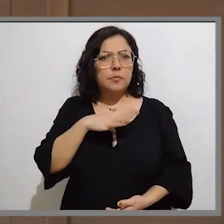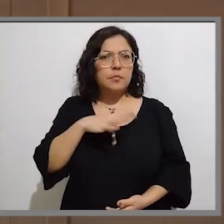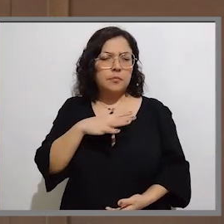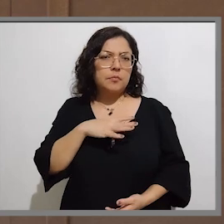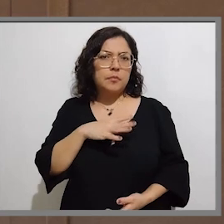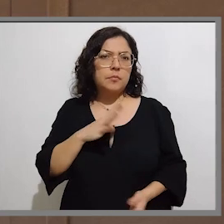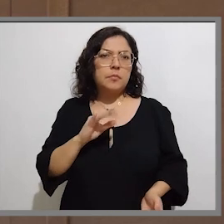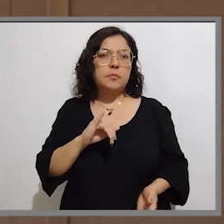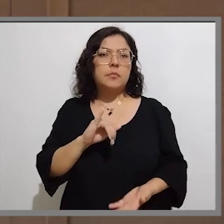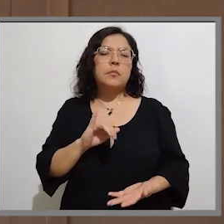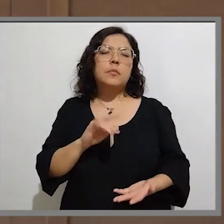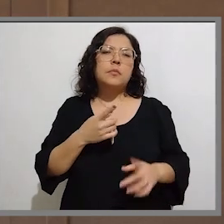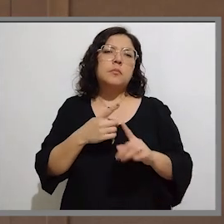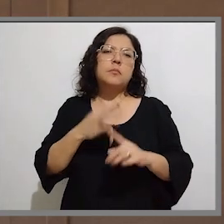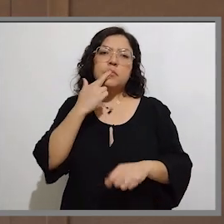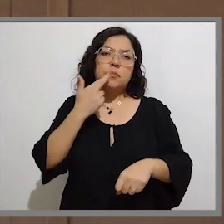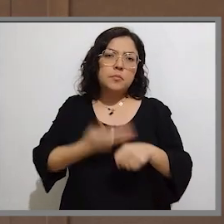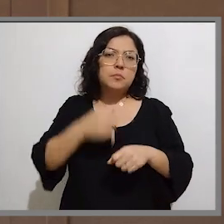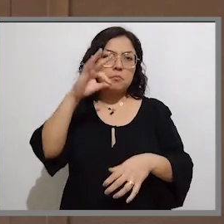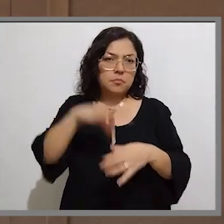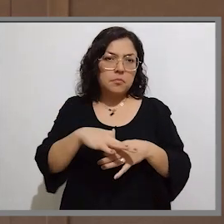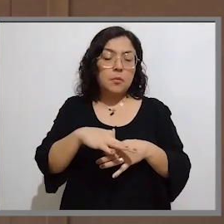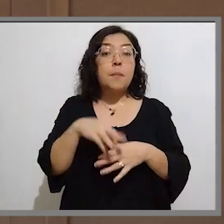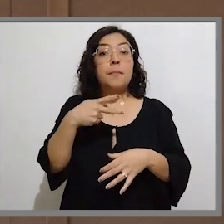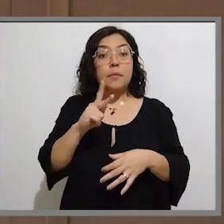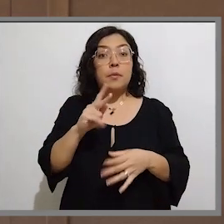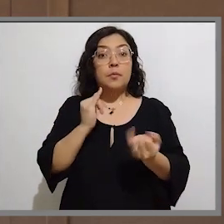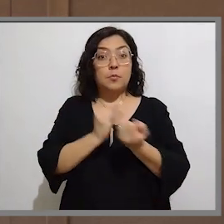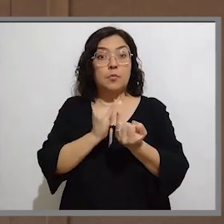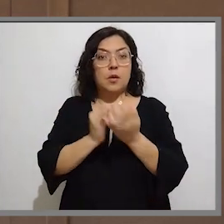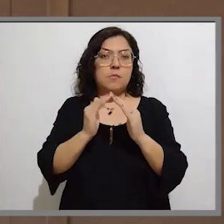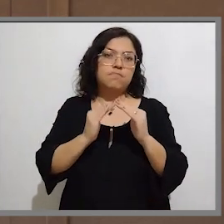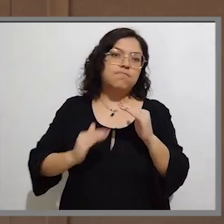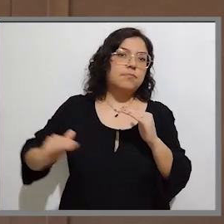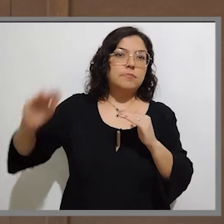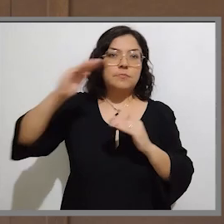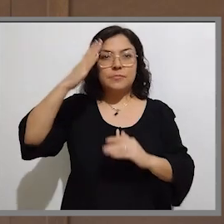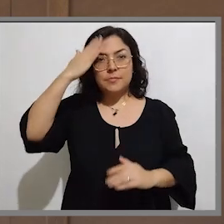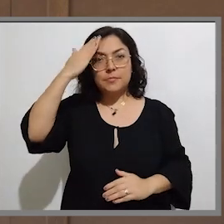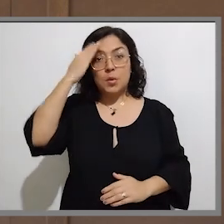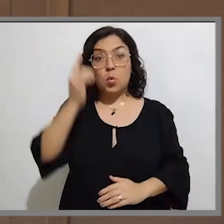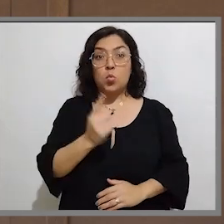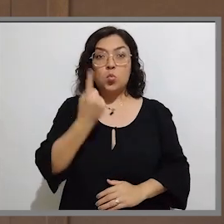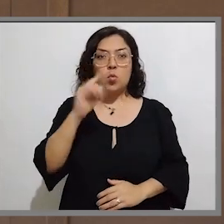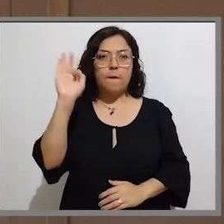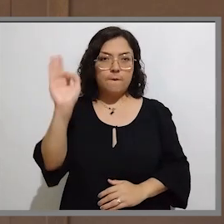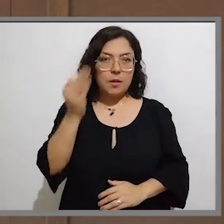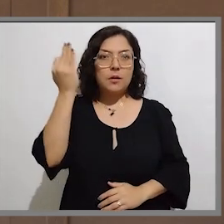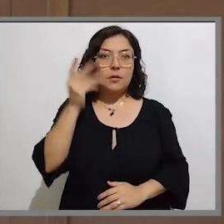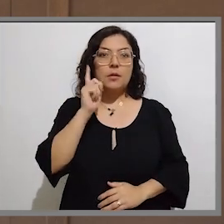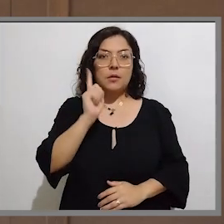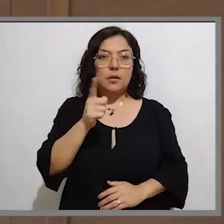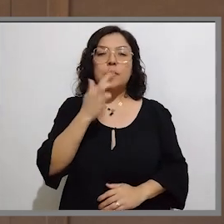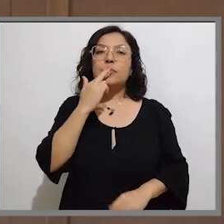que coordinar con el Instituto Nacional Electoral, que es el órgano rector nacional de los procesos, pero que además existe una